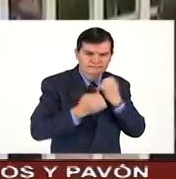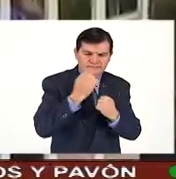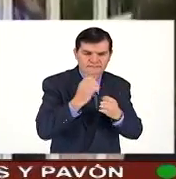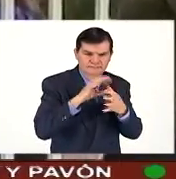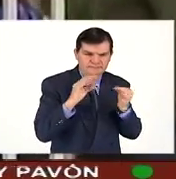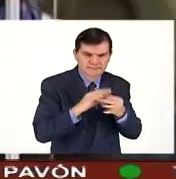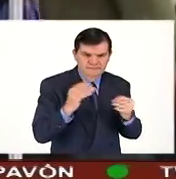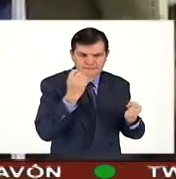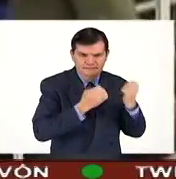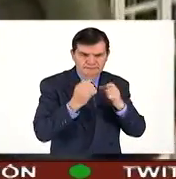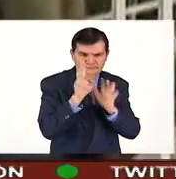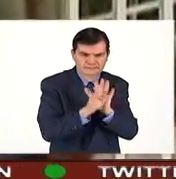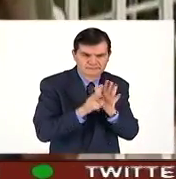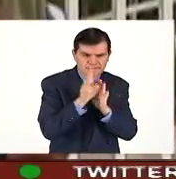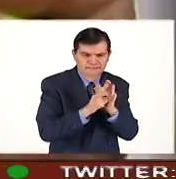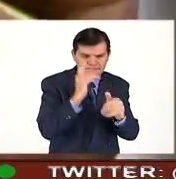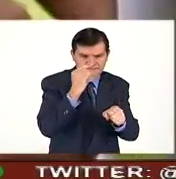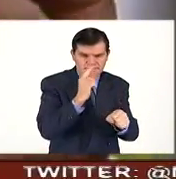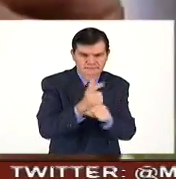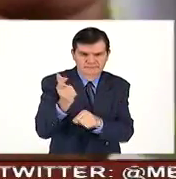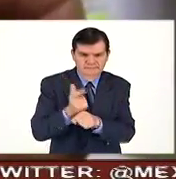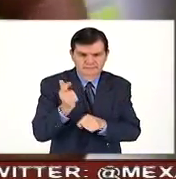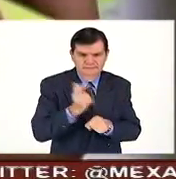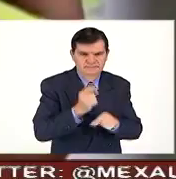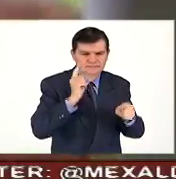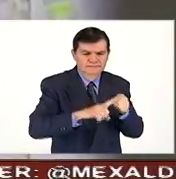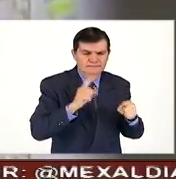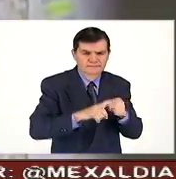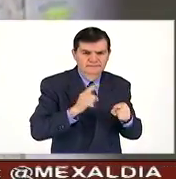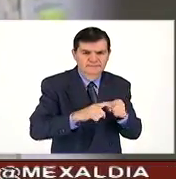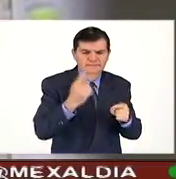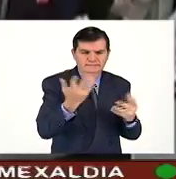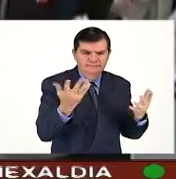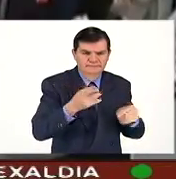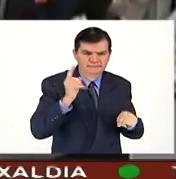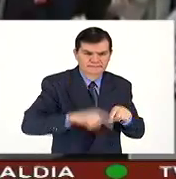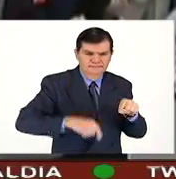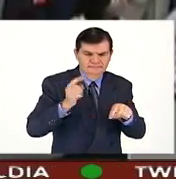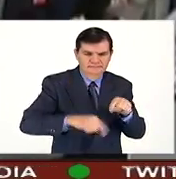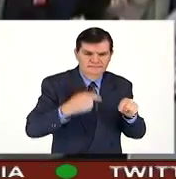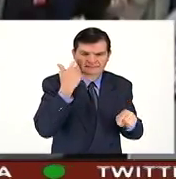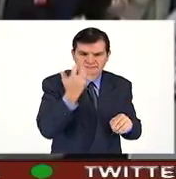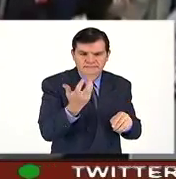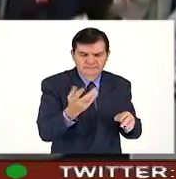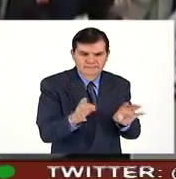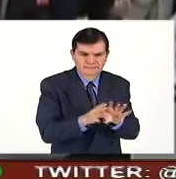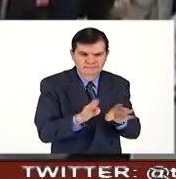se analiza los videos para identificar a quienes fueron